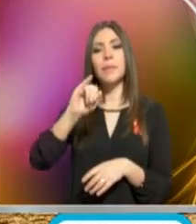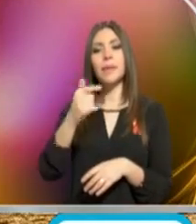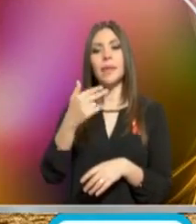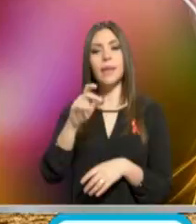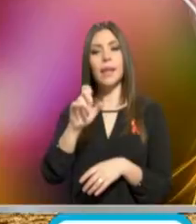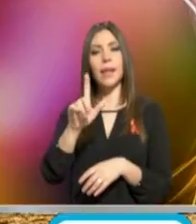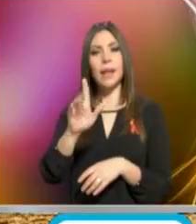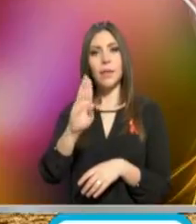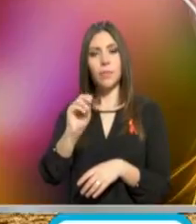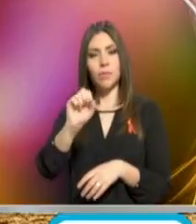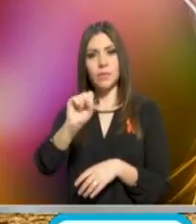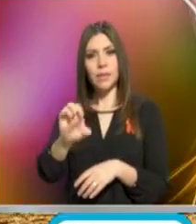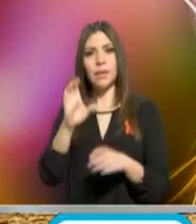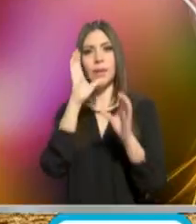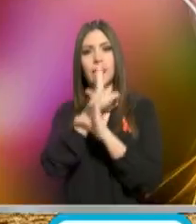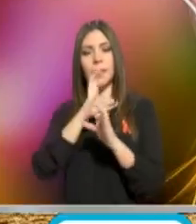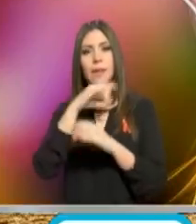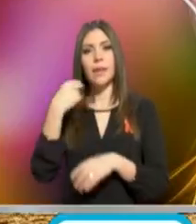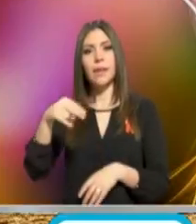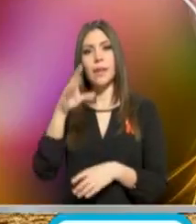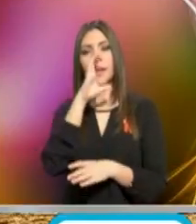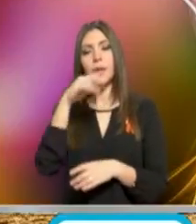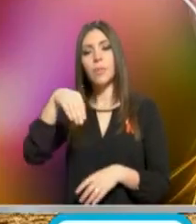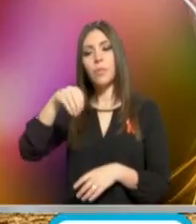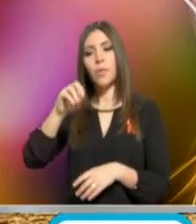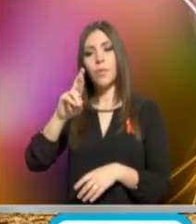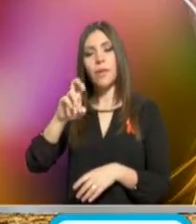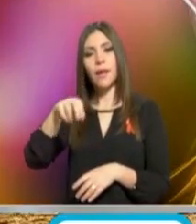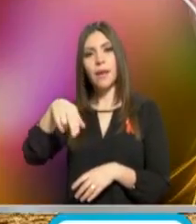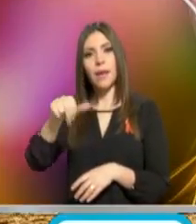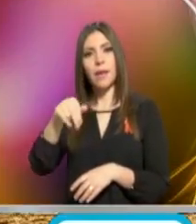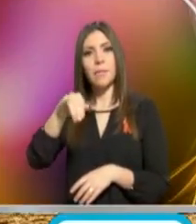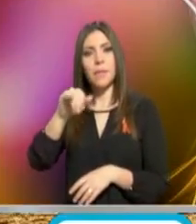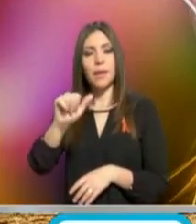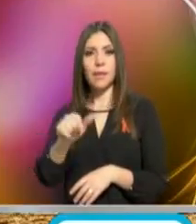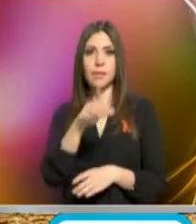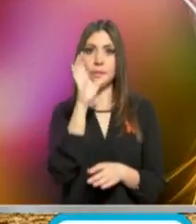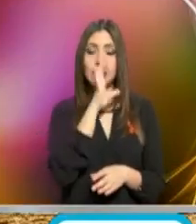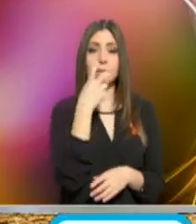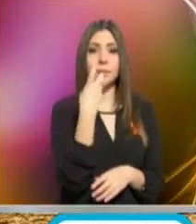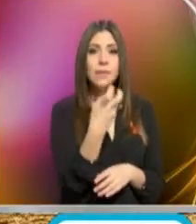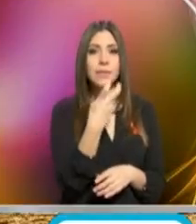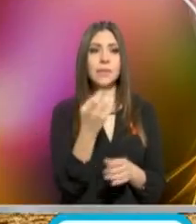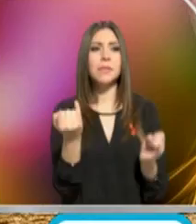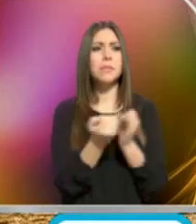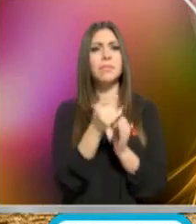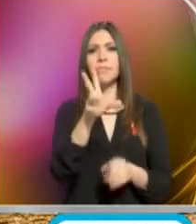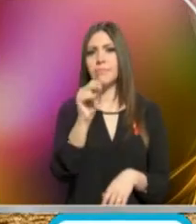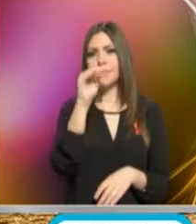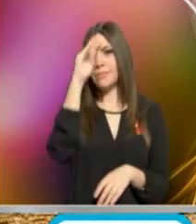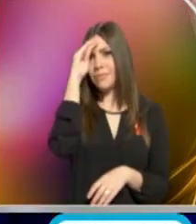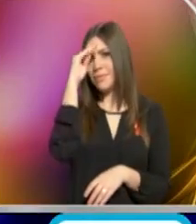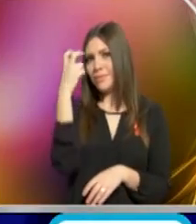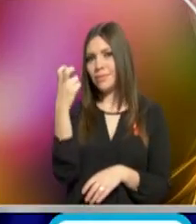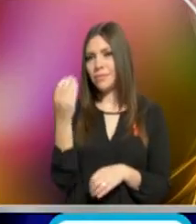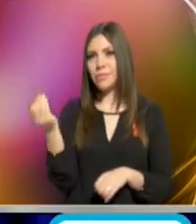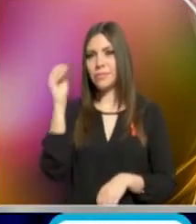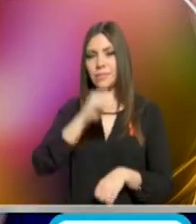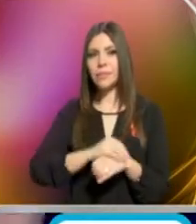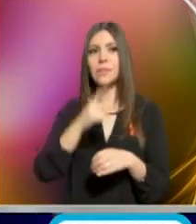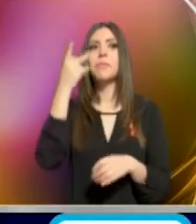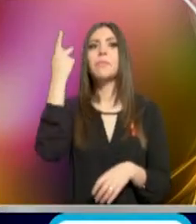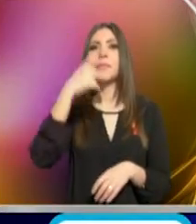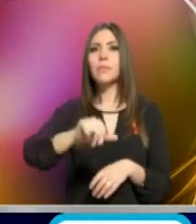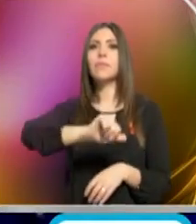Mía. Este es un clásico. ¿De verdad? Sí. Fíjate que estuvo, yo no me lo imaginaba. Yo no pero la incluiría en mi lista. En varias